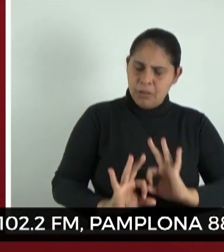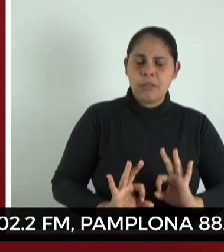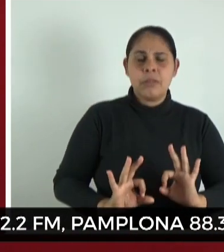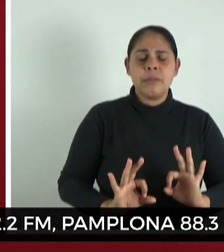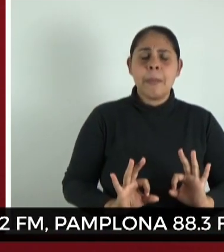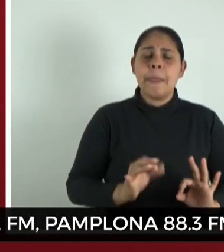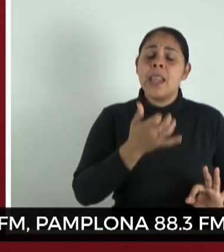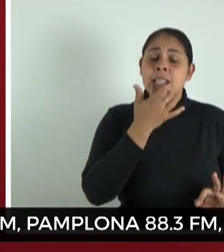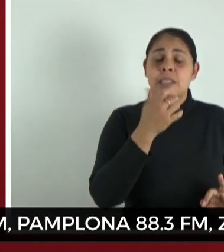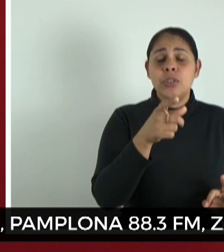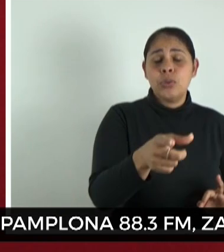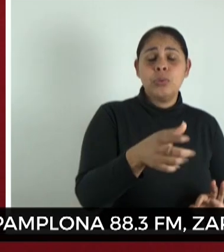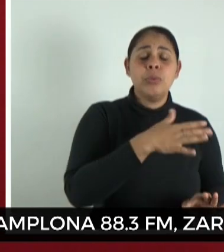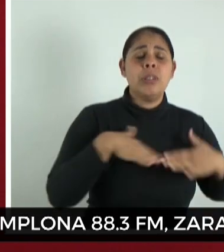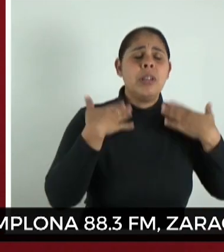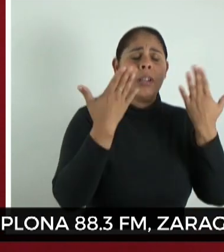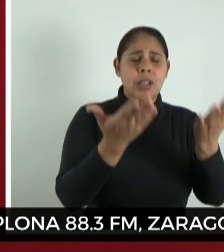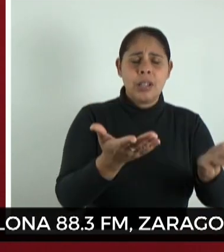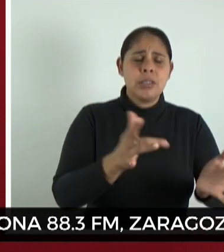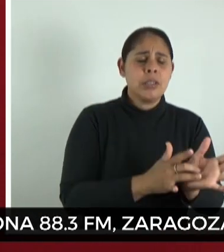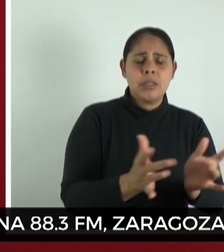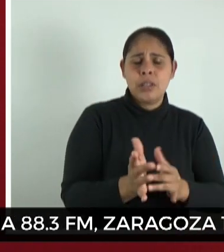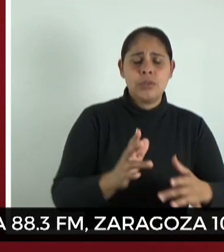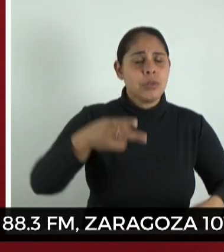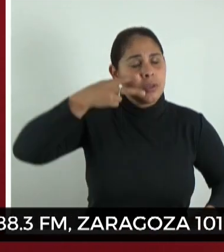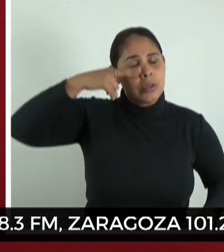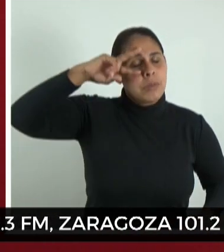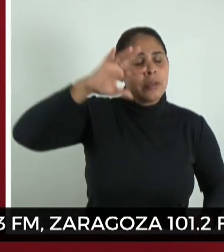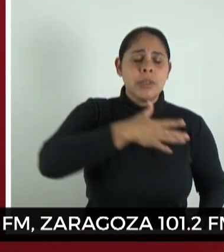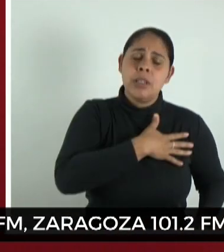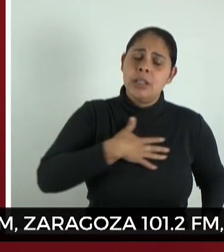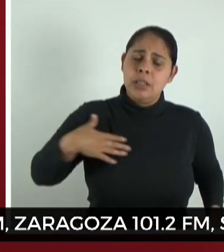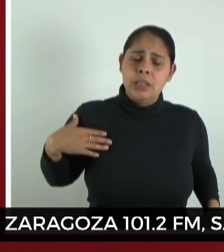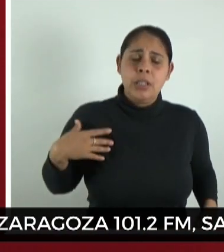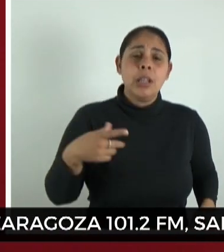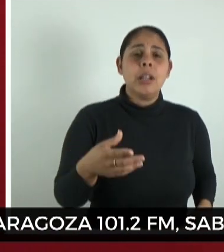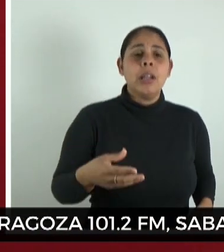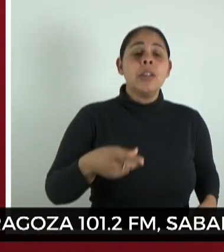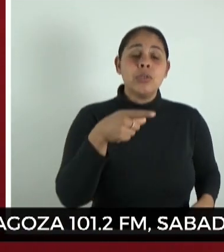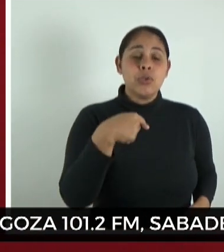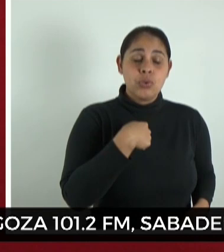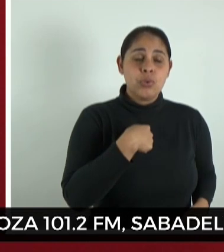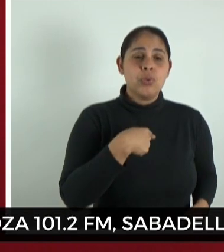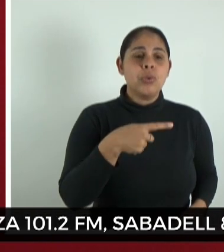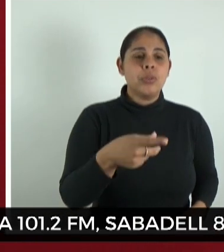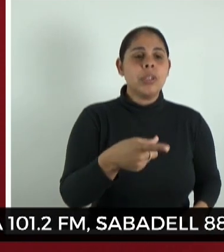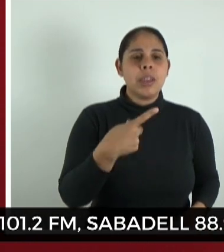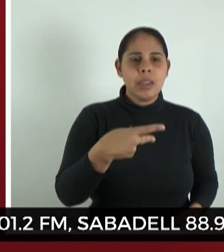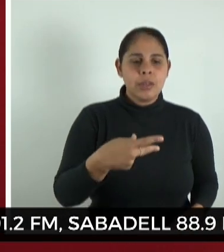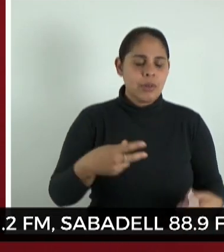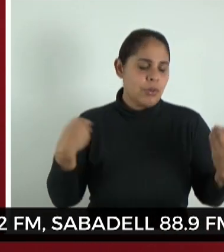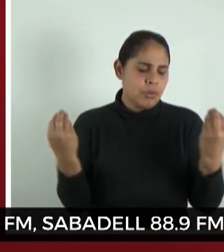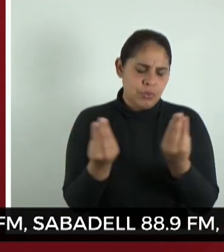Y si quiere experimentar su gracia, le invito a que ore conmigo ahora, de lo profundo de su